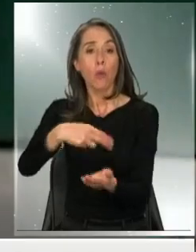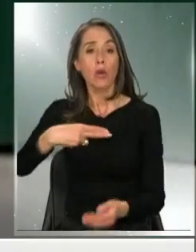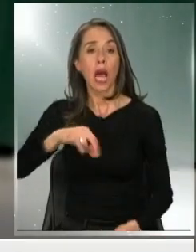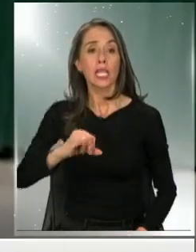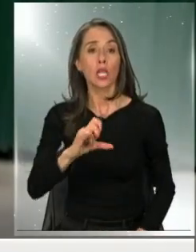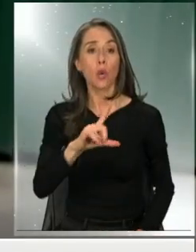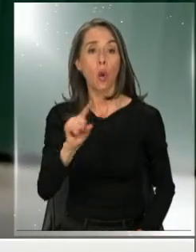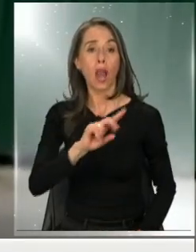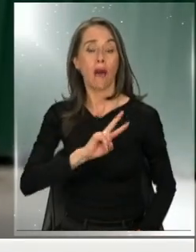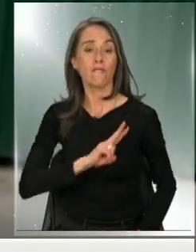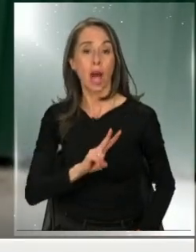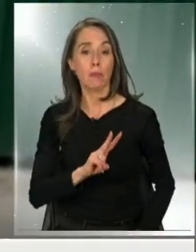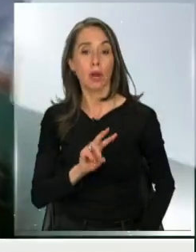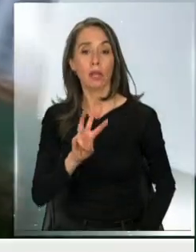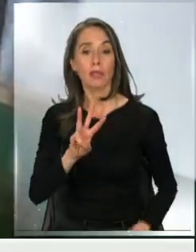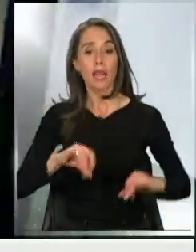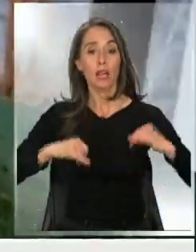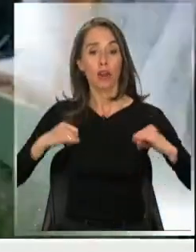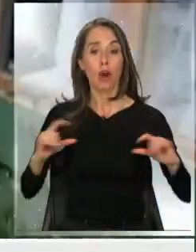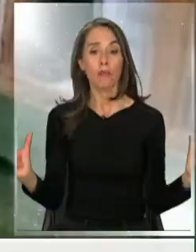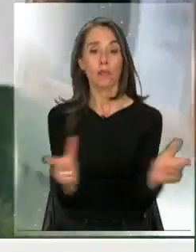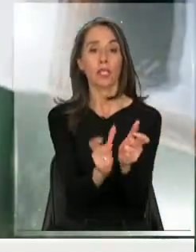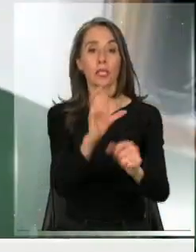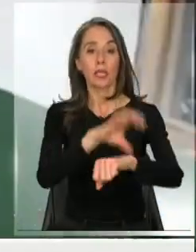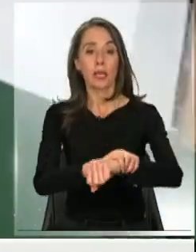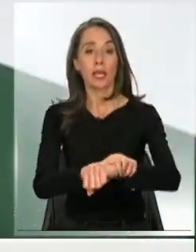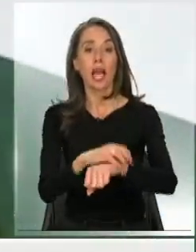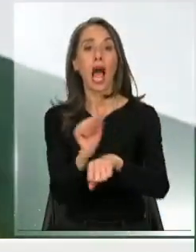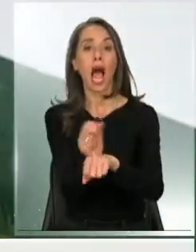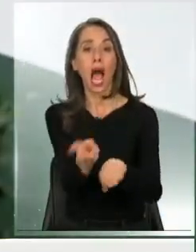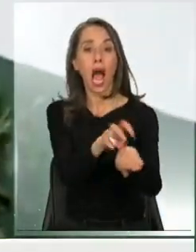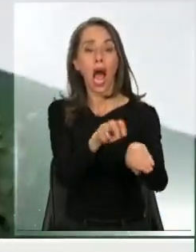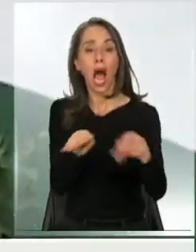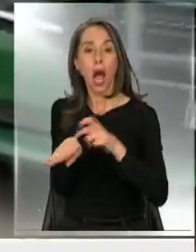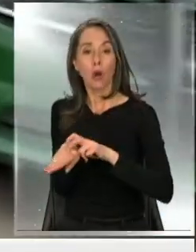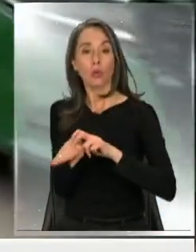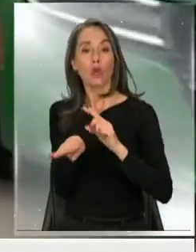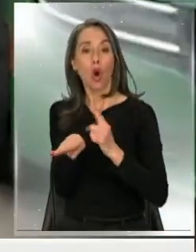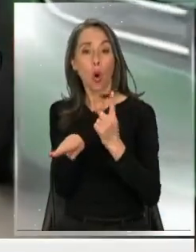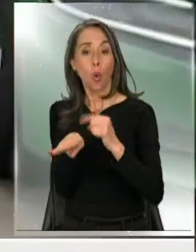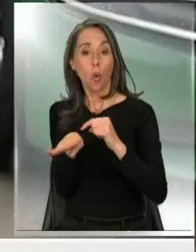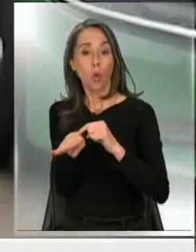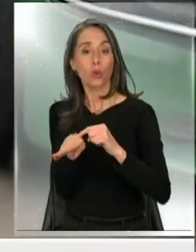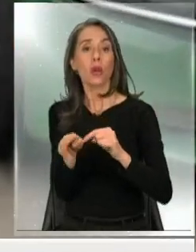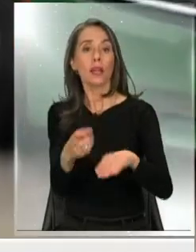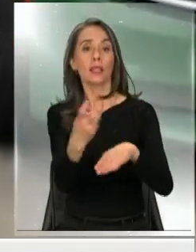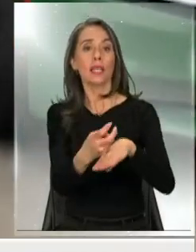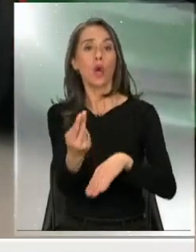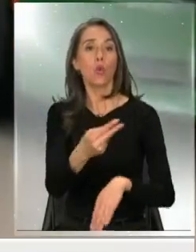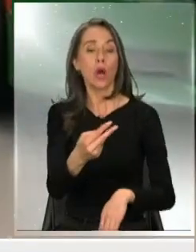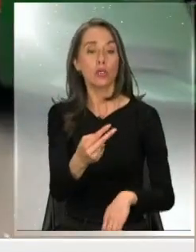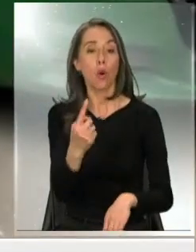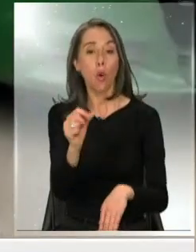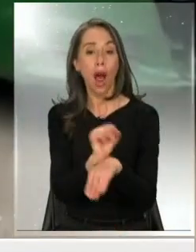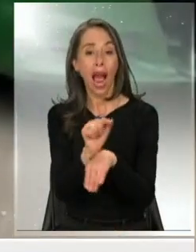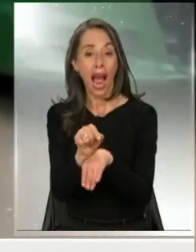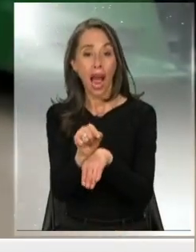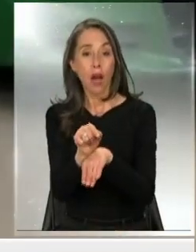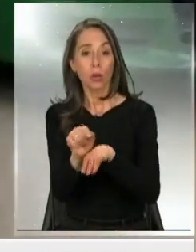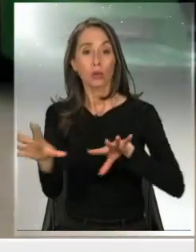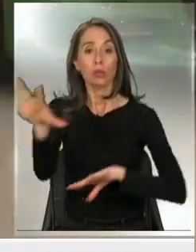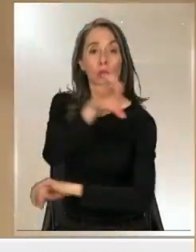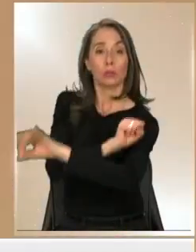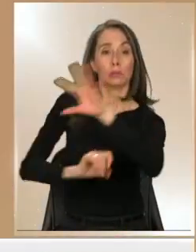de Valparaíso, tres adolescentes fueron detenidos a bordo de dos vehículos, uno de ellos el robado en Huechuraba. Uno de los vehículos pierde el control de